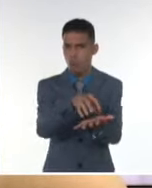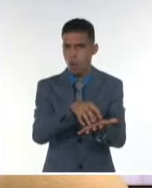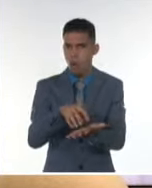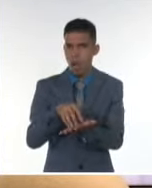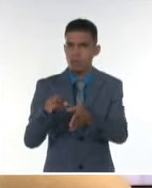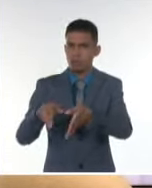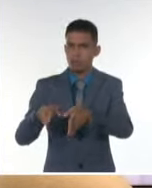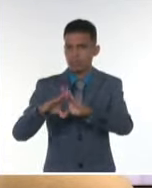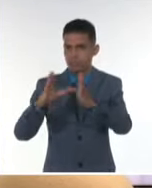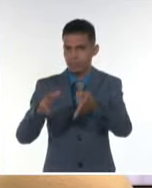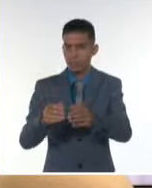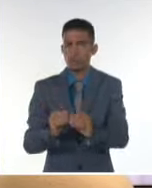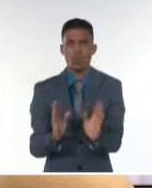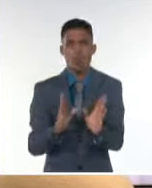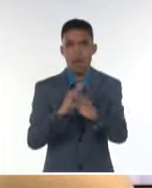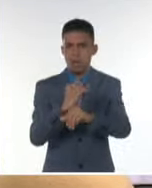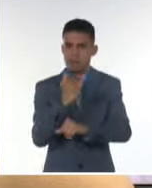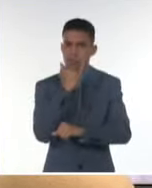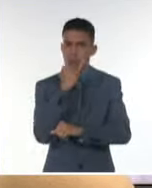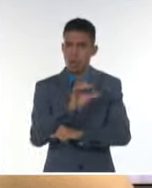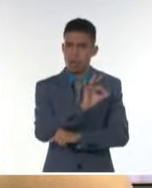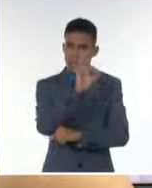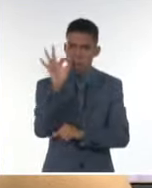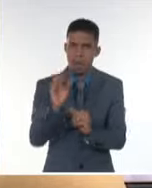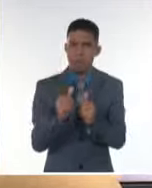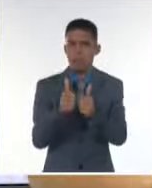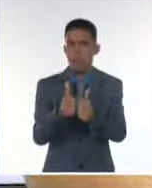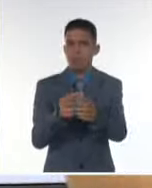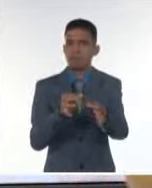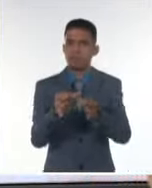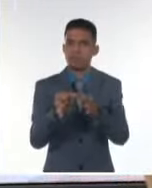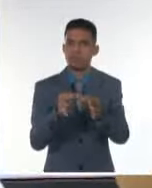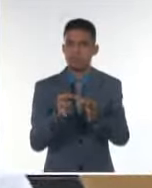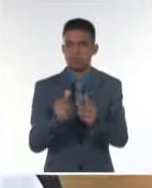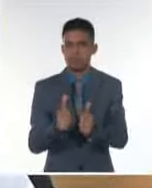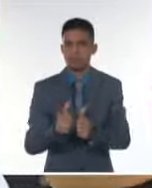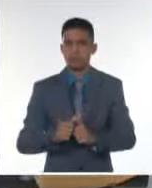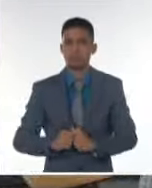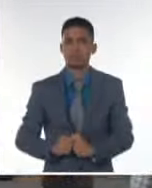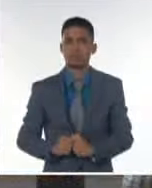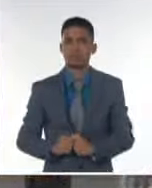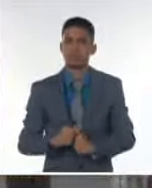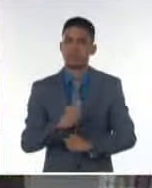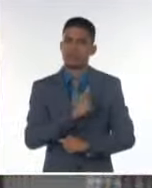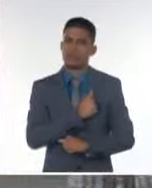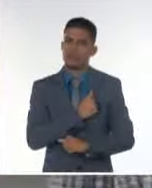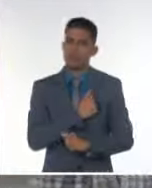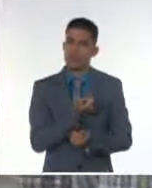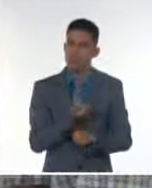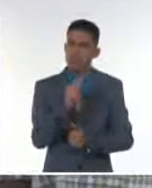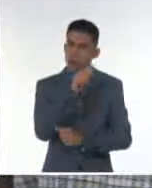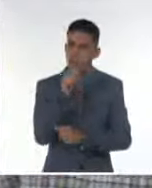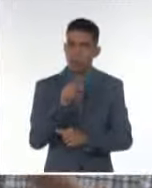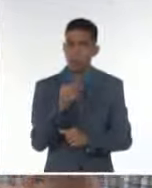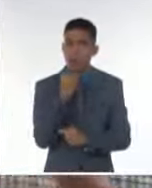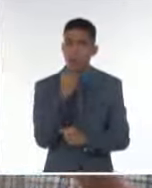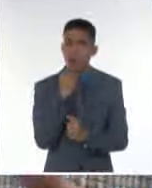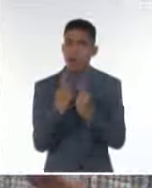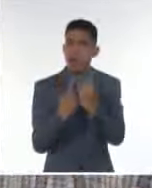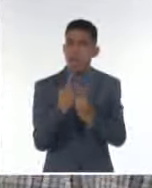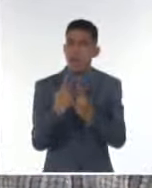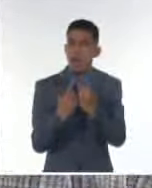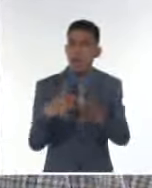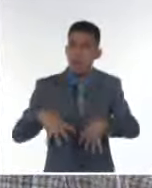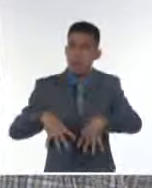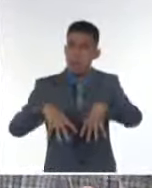hay previsto afectación al servicio durante todo el día, incluida la hora de la máxima demanda. Queremos hacer una precisión. ¿Pueden suceder apagones